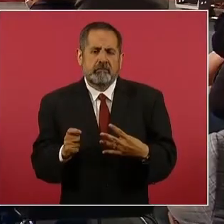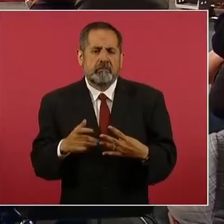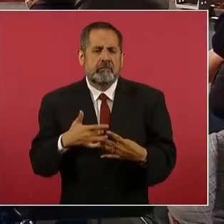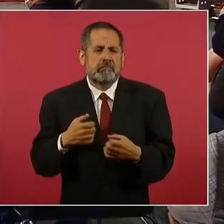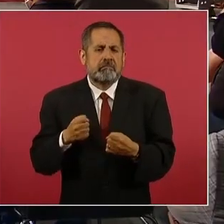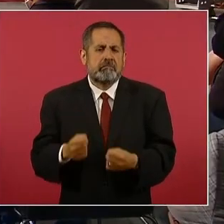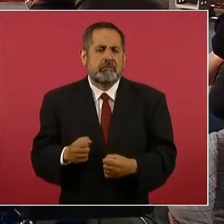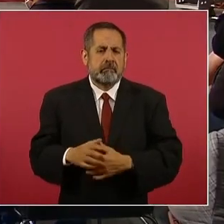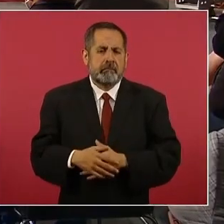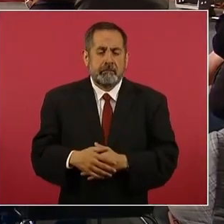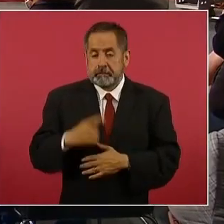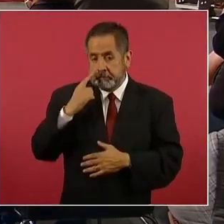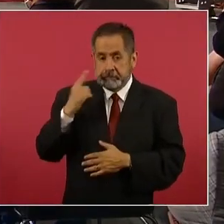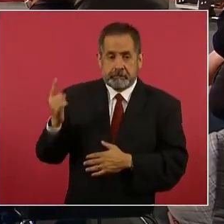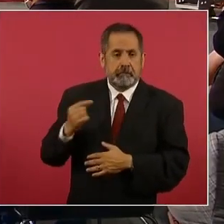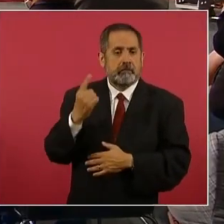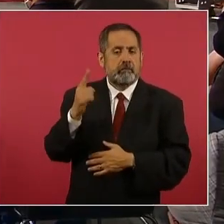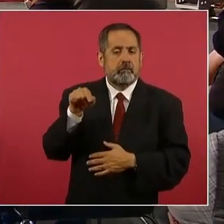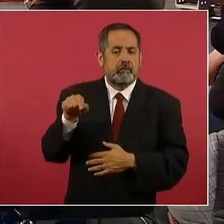1.9.